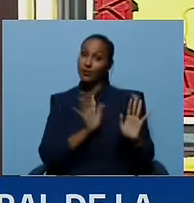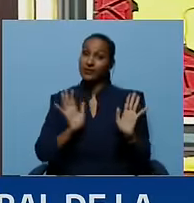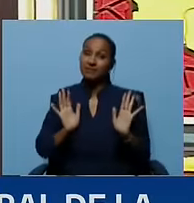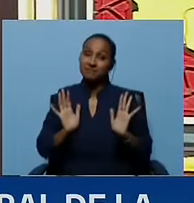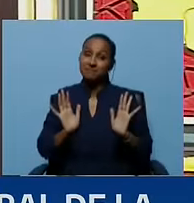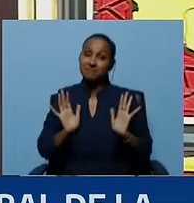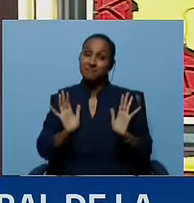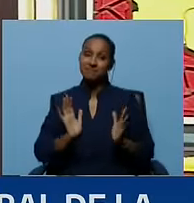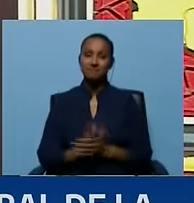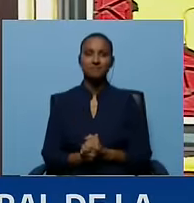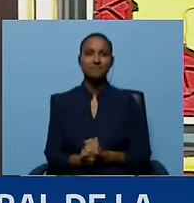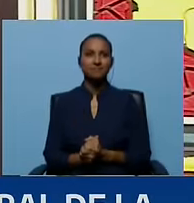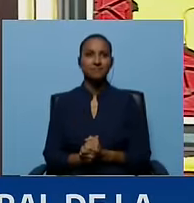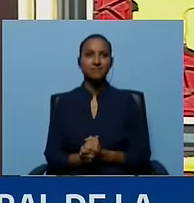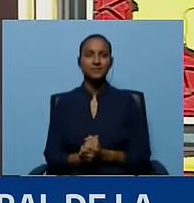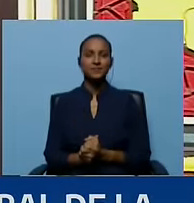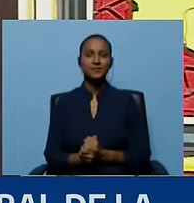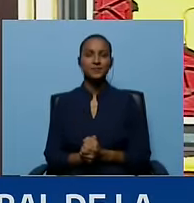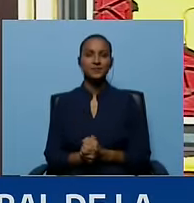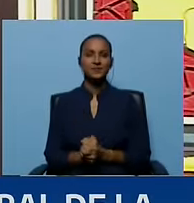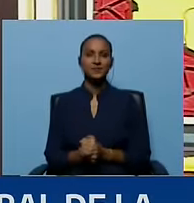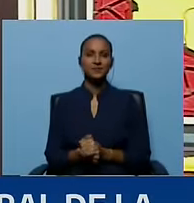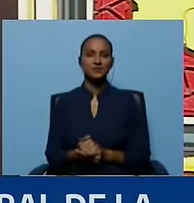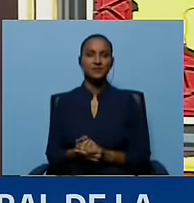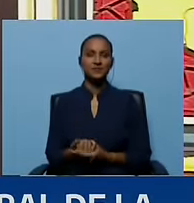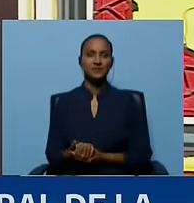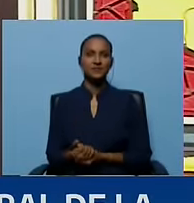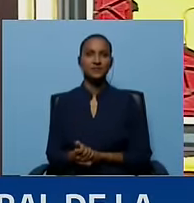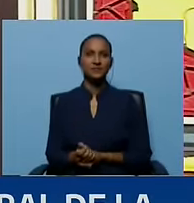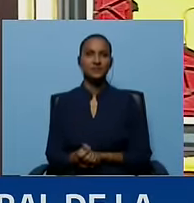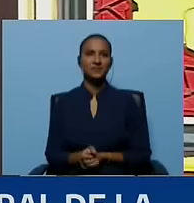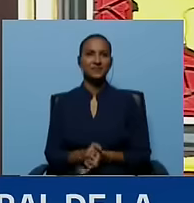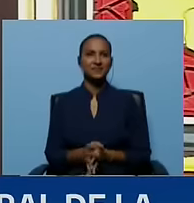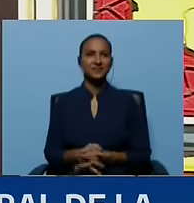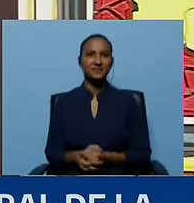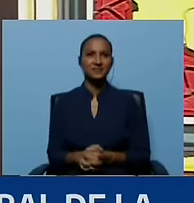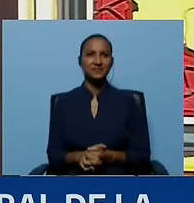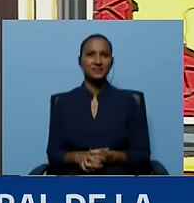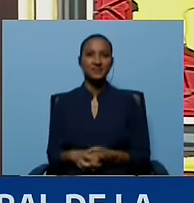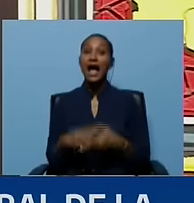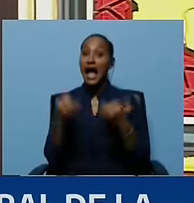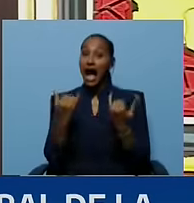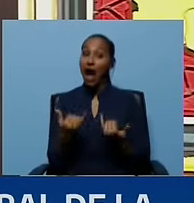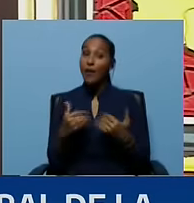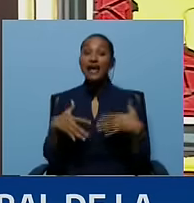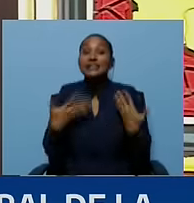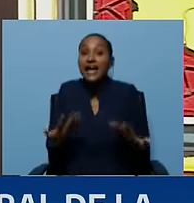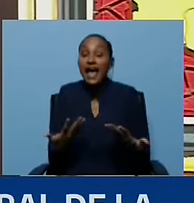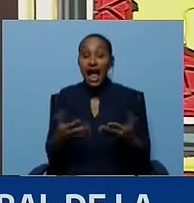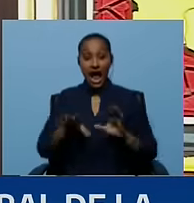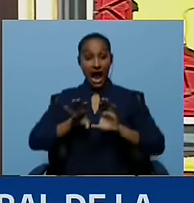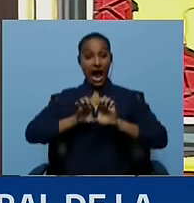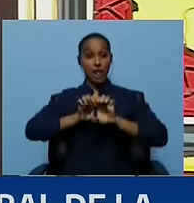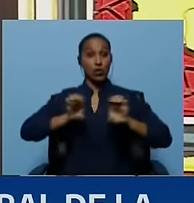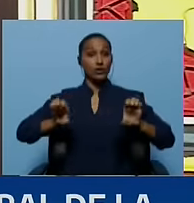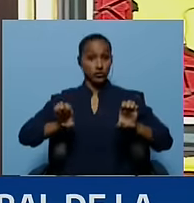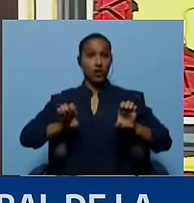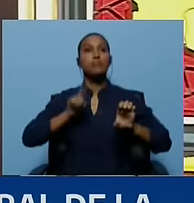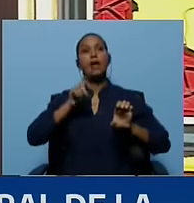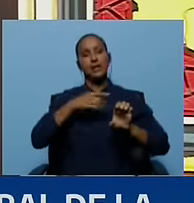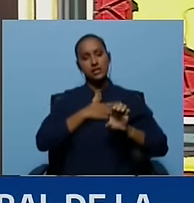Vamos entonces. Y a nivel de educación también, quiero